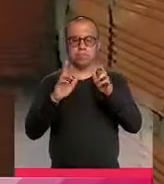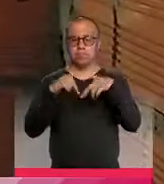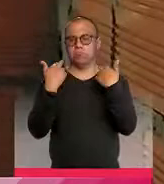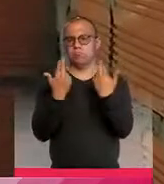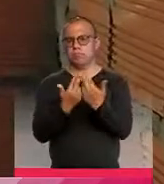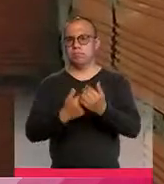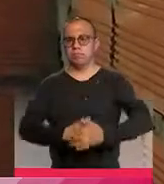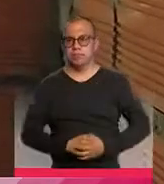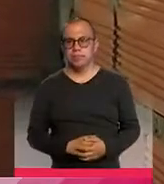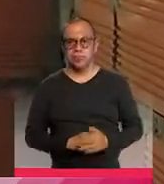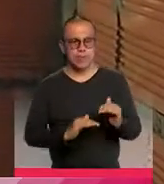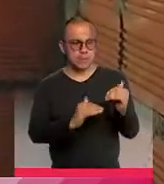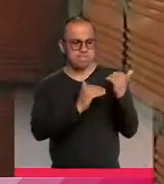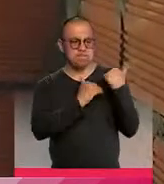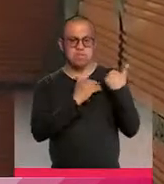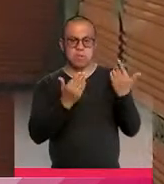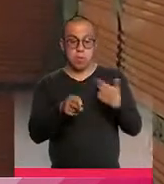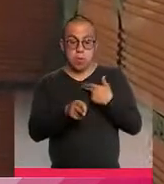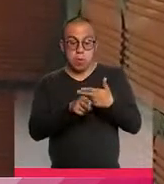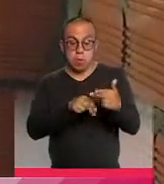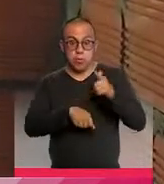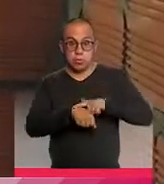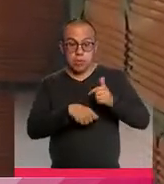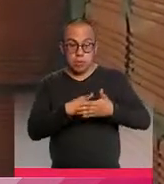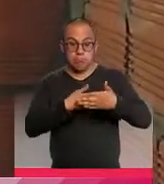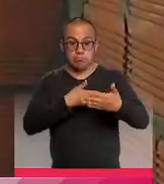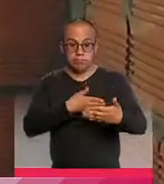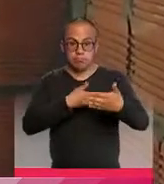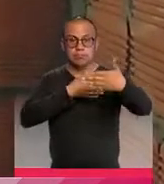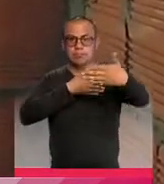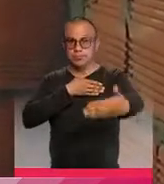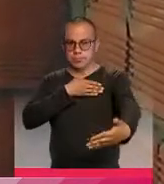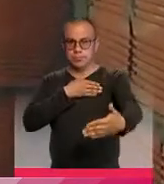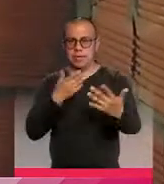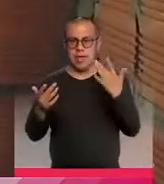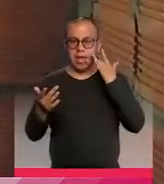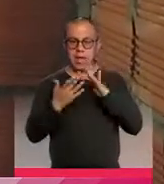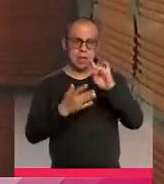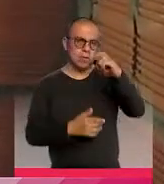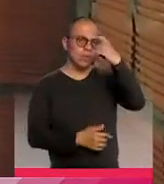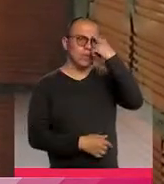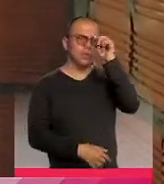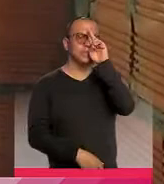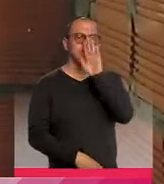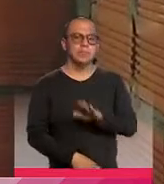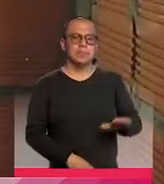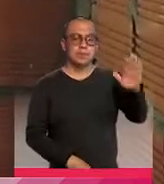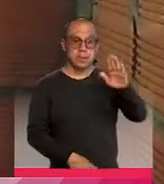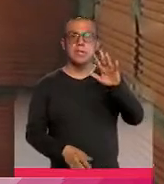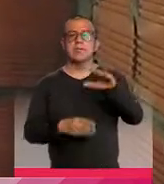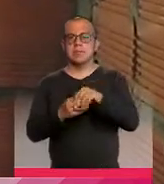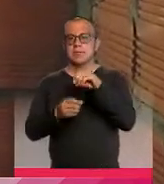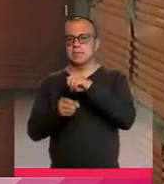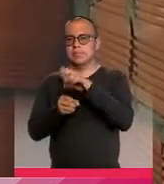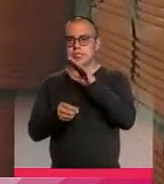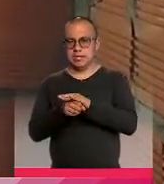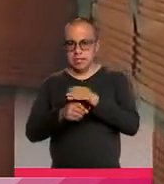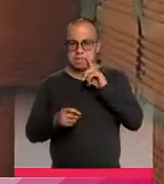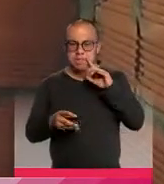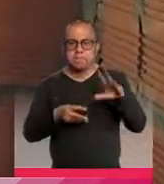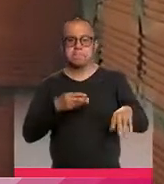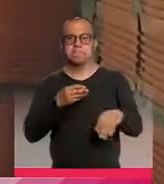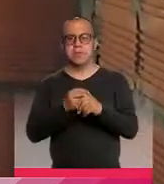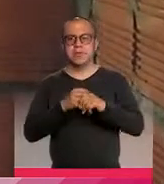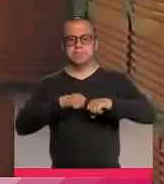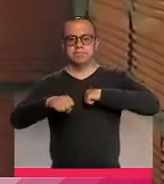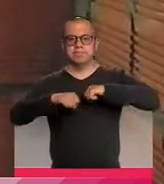reunión. Son salidas a corto, mediano y largo plazo, y exhortar al gobierno nacional y distrital que no sea una mesa más, porque